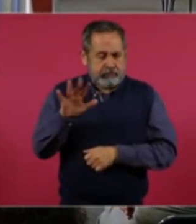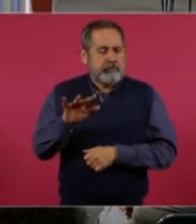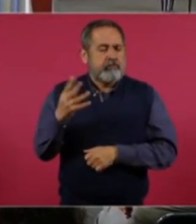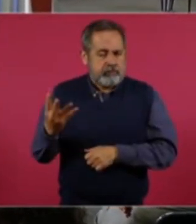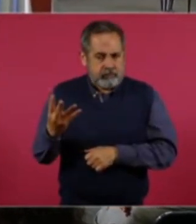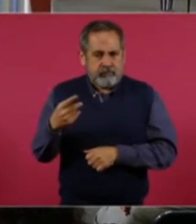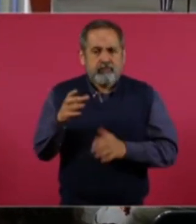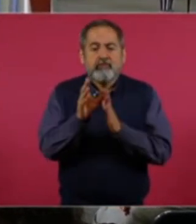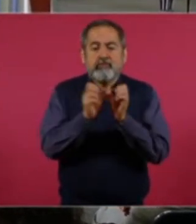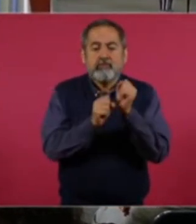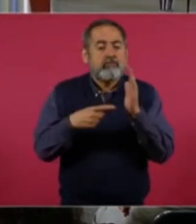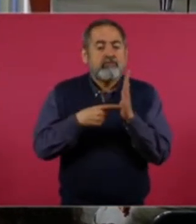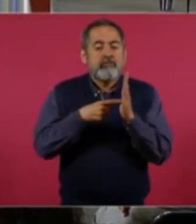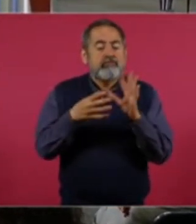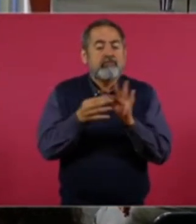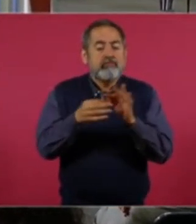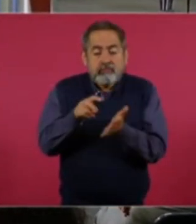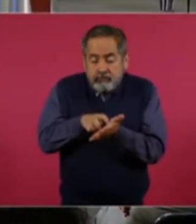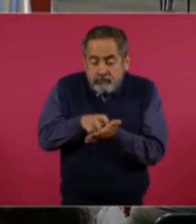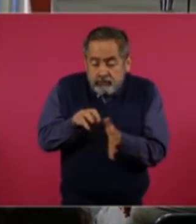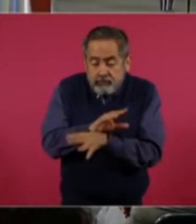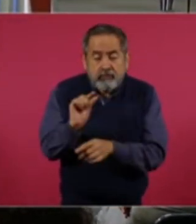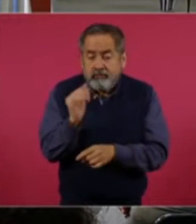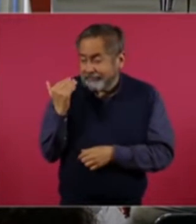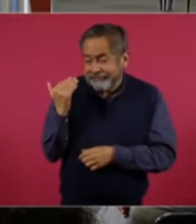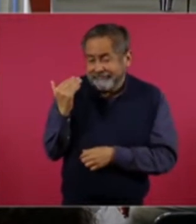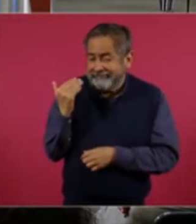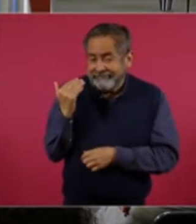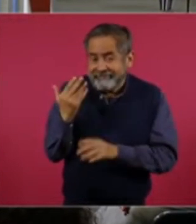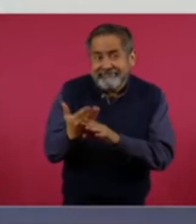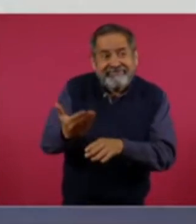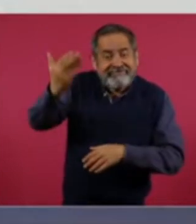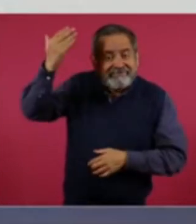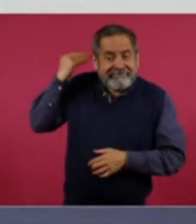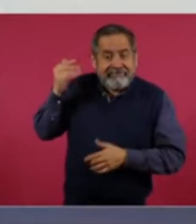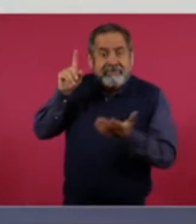la Constitución no fue reformado ahora, fue reformado en